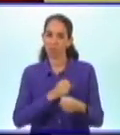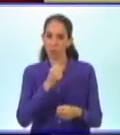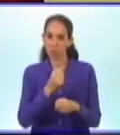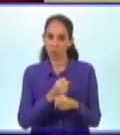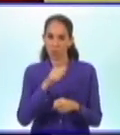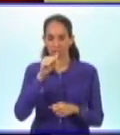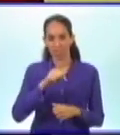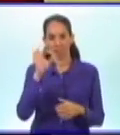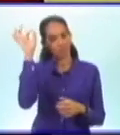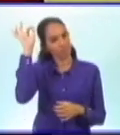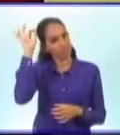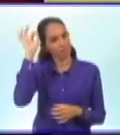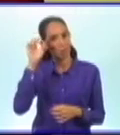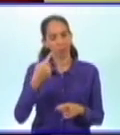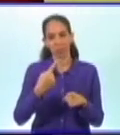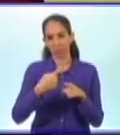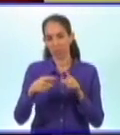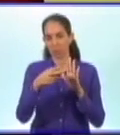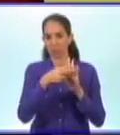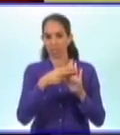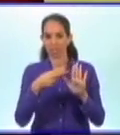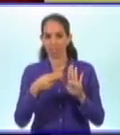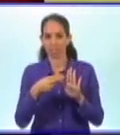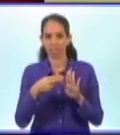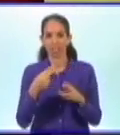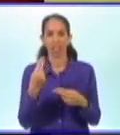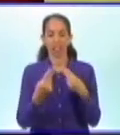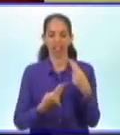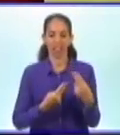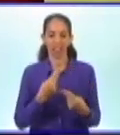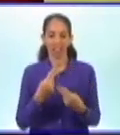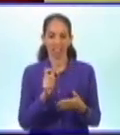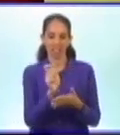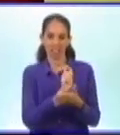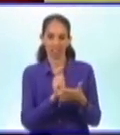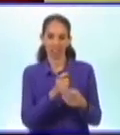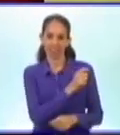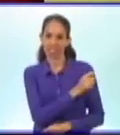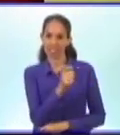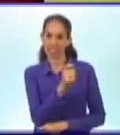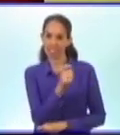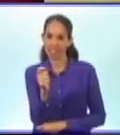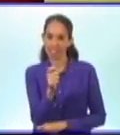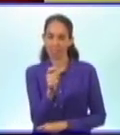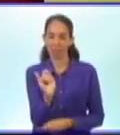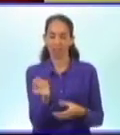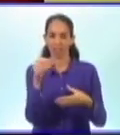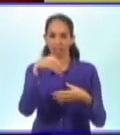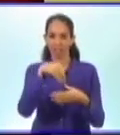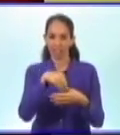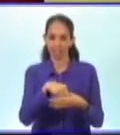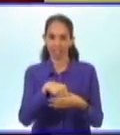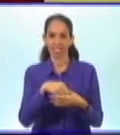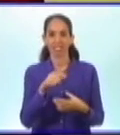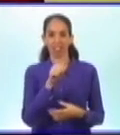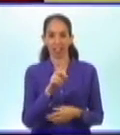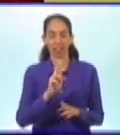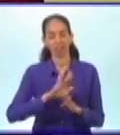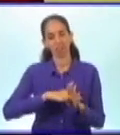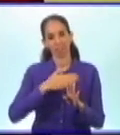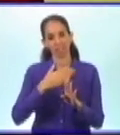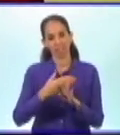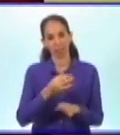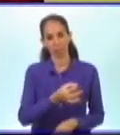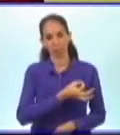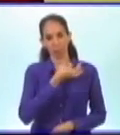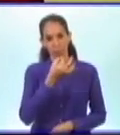nuestra. Y por supuesto te será muy útil en la confección del informe final del seminario integrador que te será orientado. Si ya